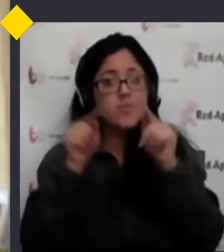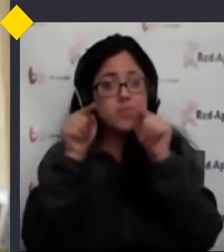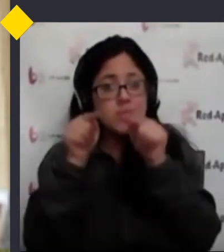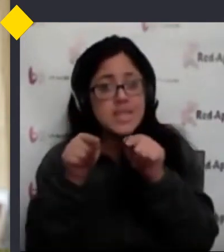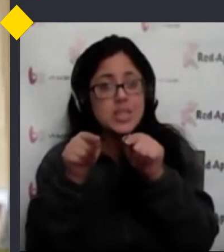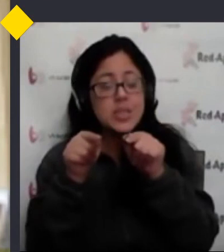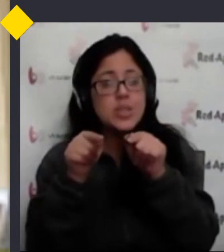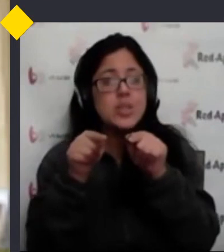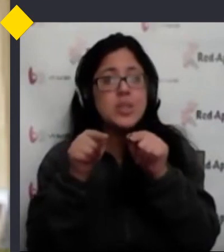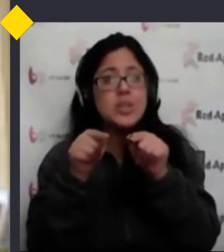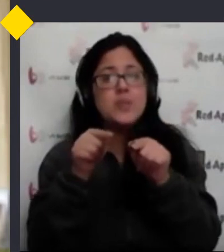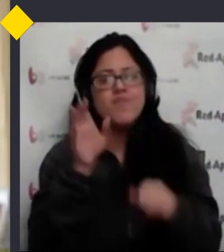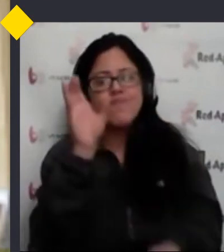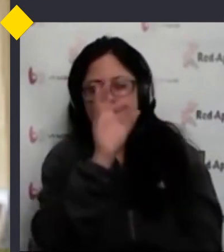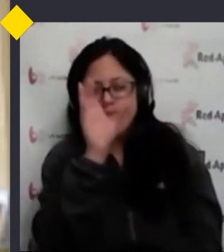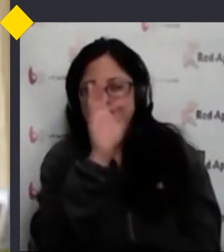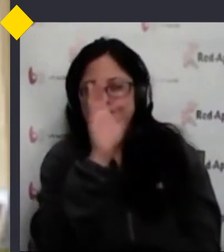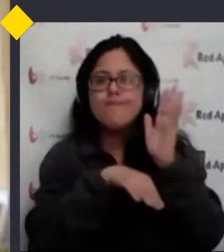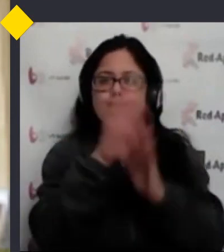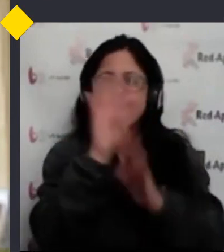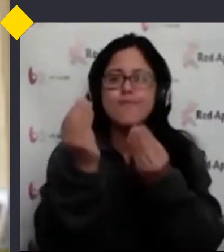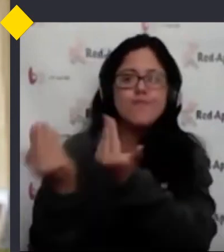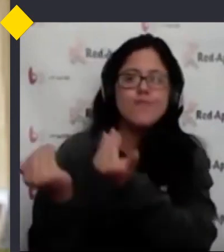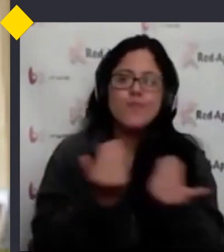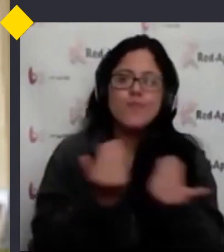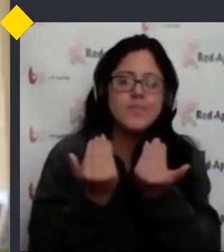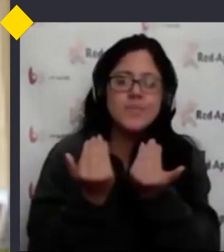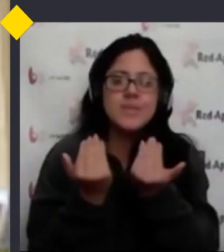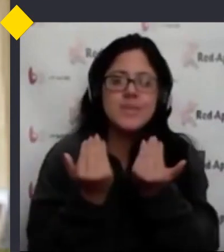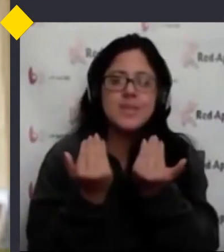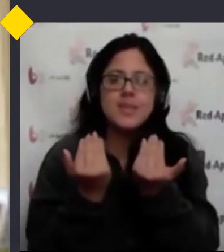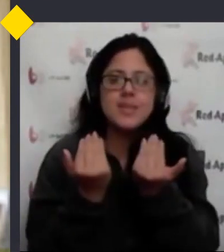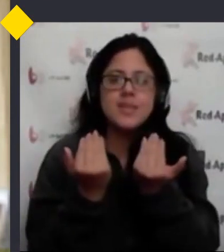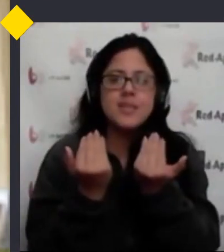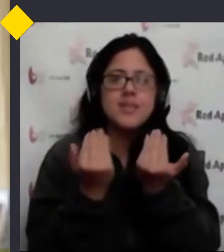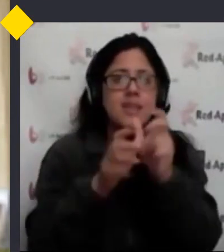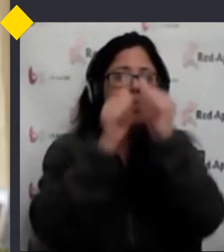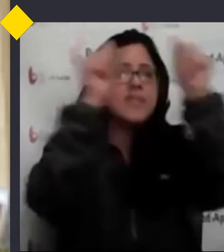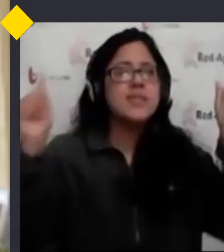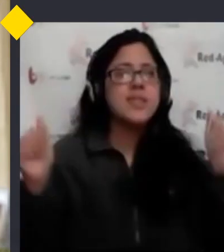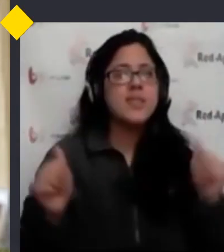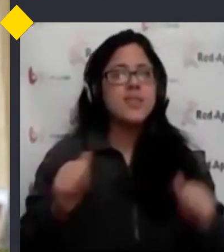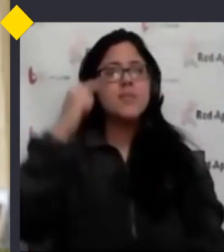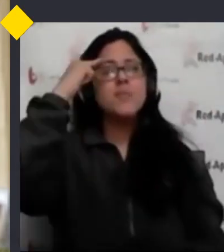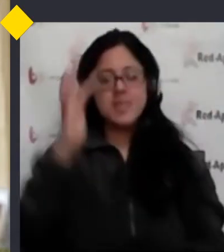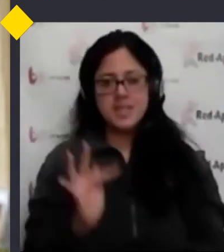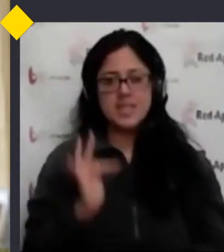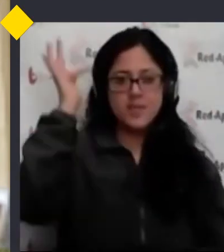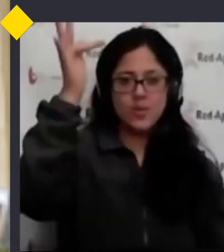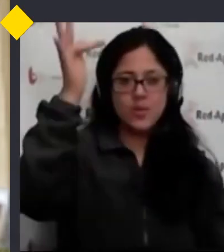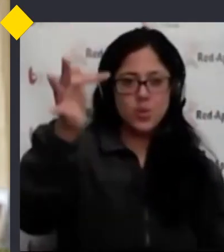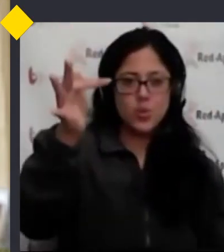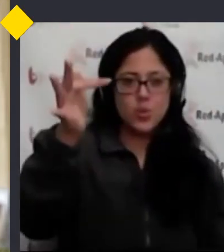más, y eso es algo que obviamente necesita que los altos ejecutivos tengan esta mirada mucho más de futuro, que miren no solamente lo que está